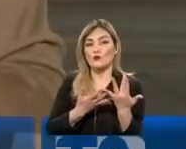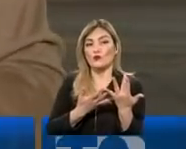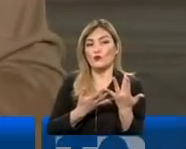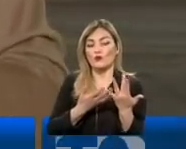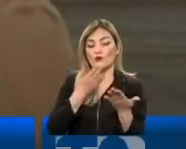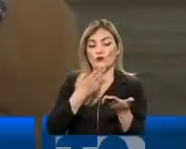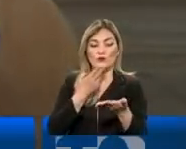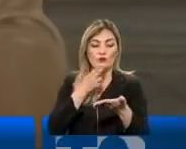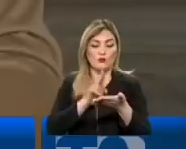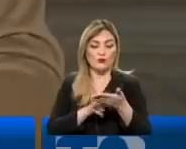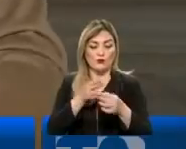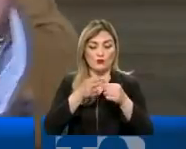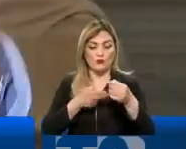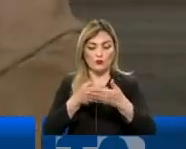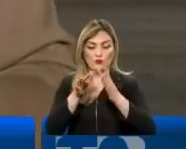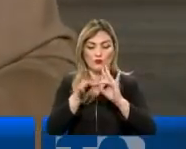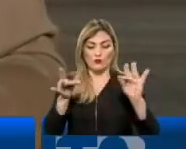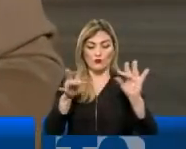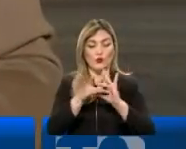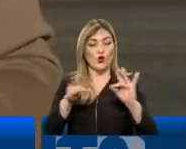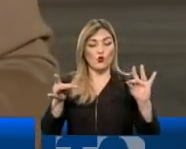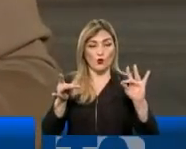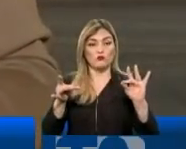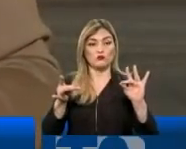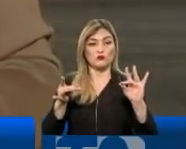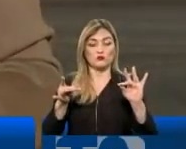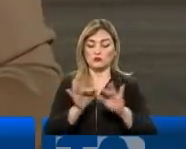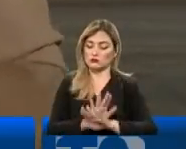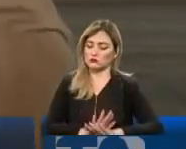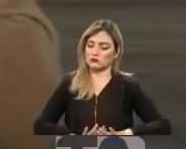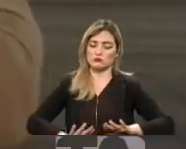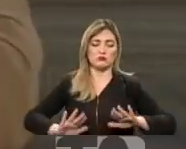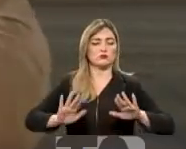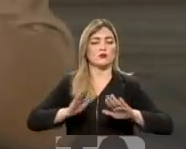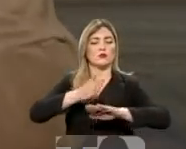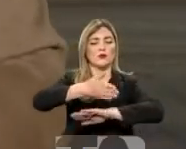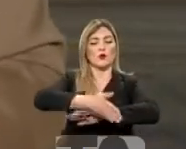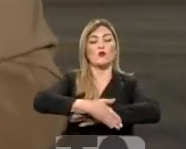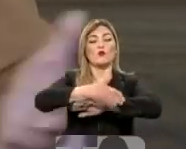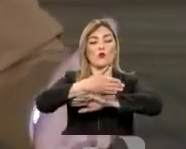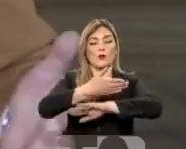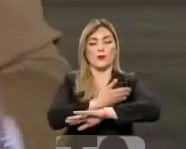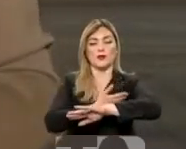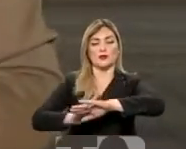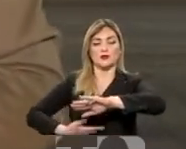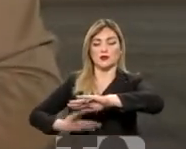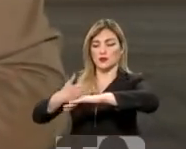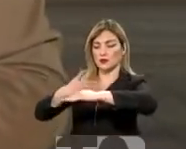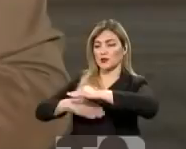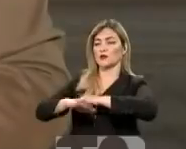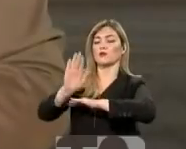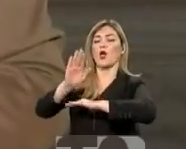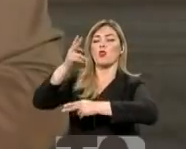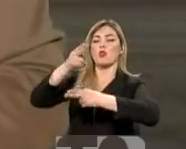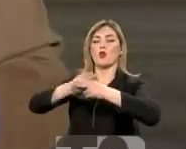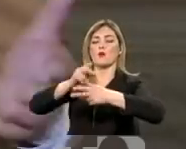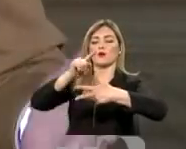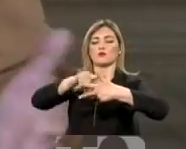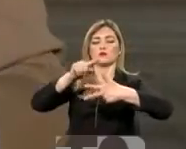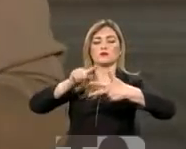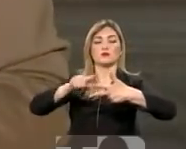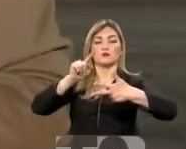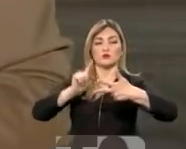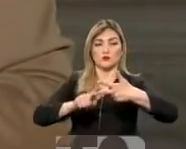esta renuncia para que quede esta sacramentada, para luego enviar la terna correspondiente con